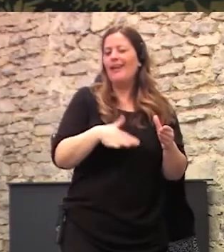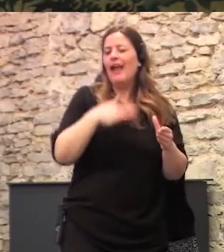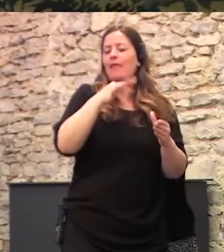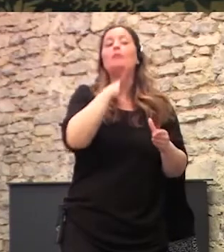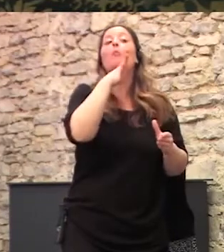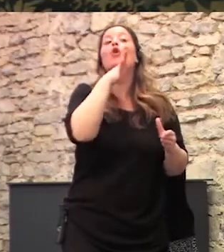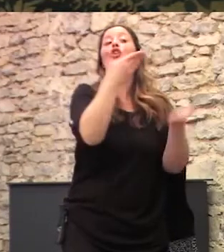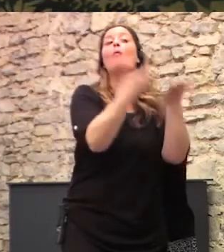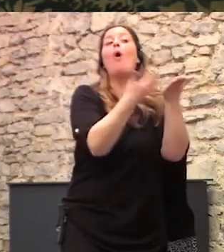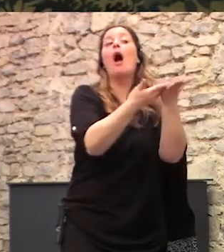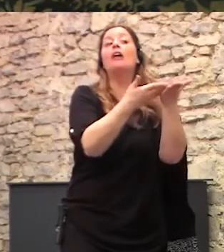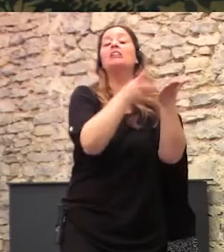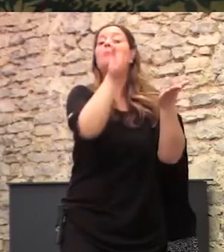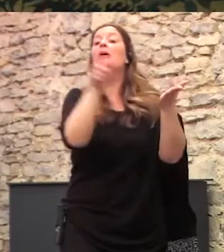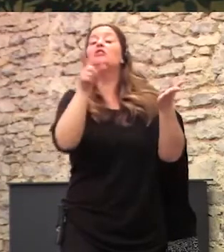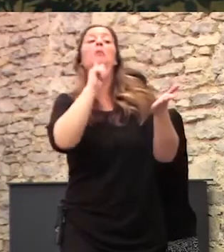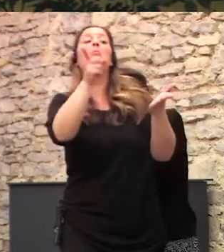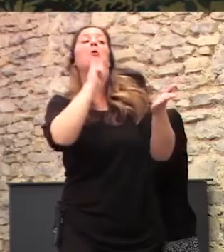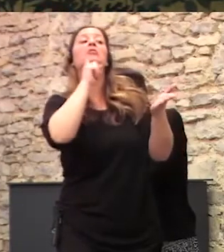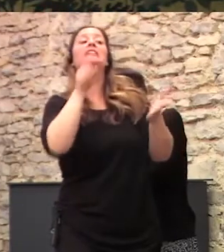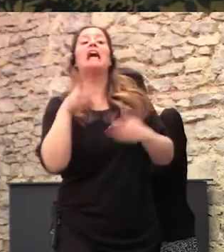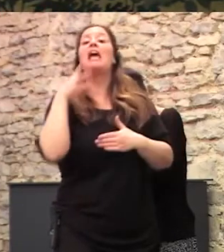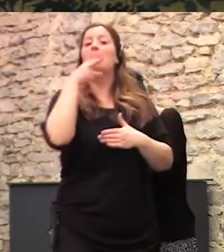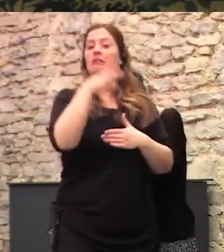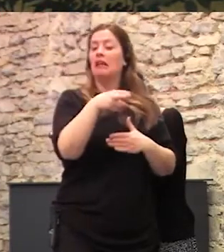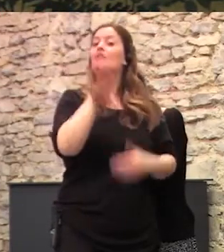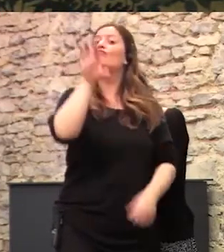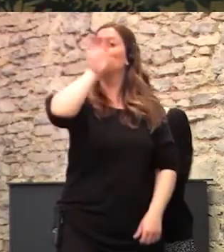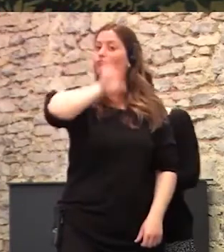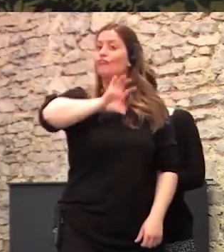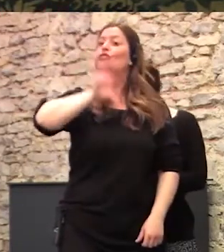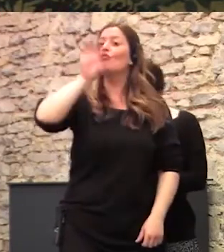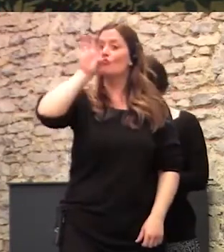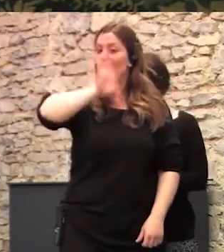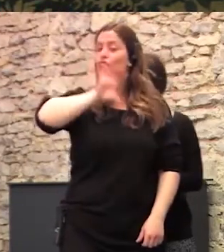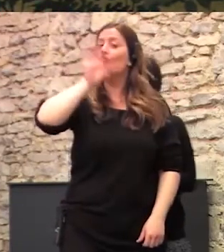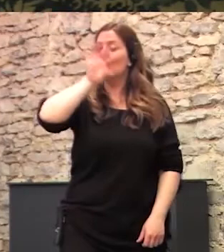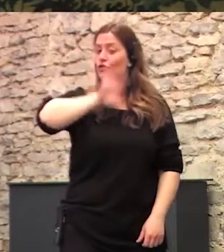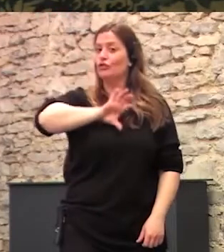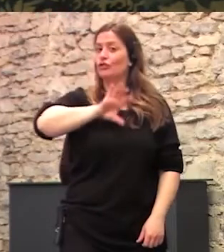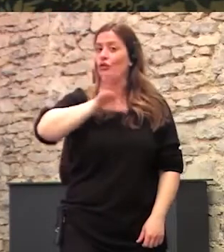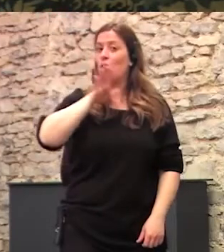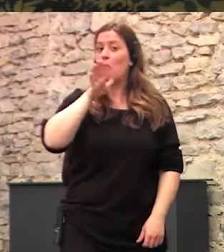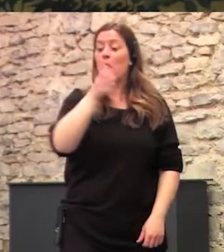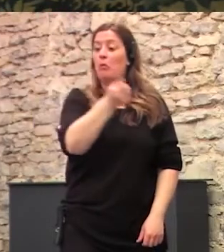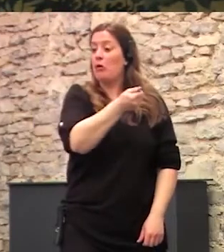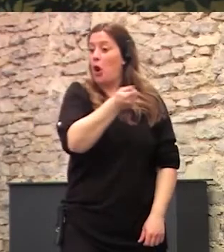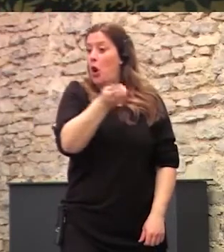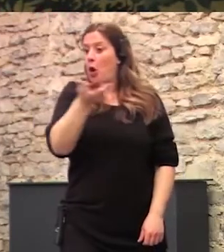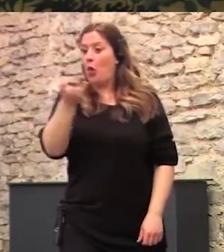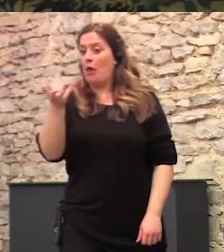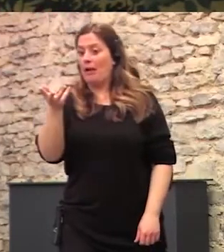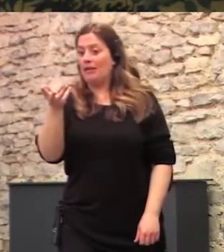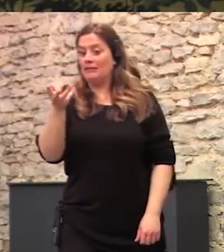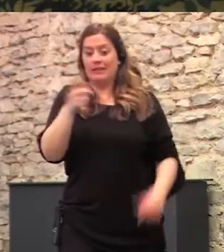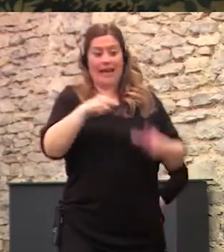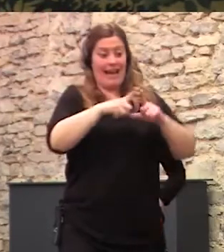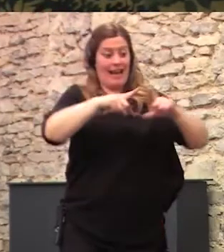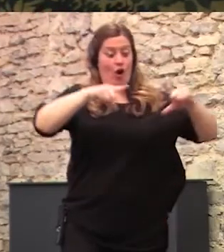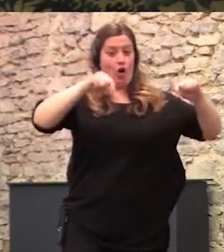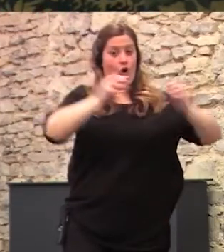proteste. Es curioso, porque todo el resto, si el Corán dice claramente